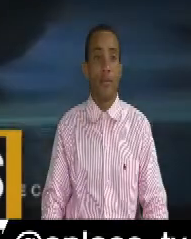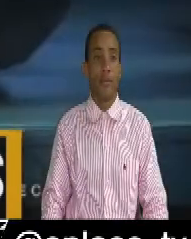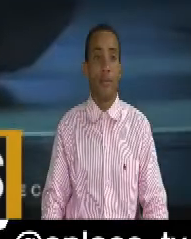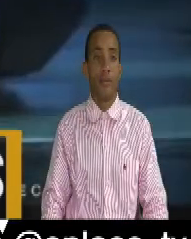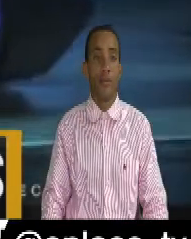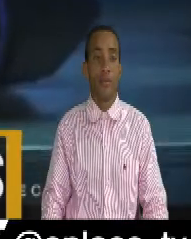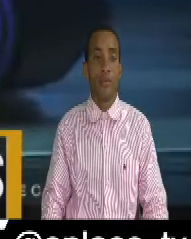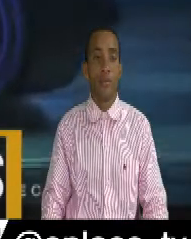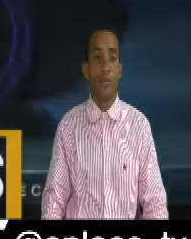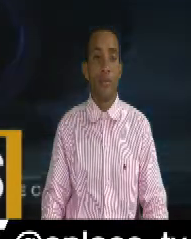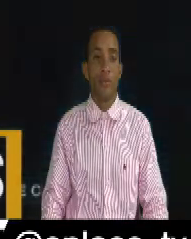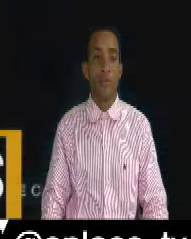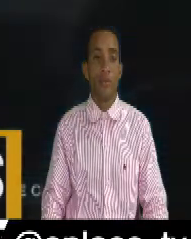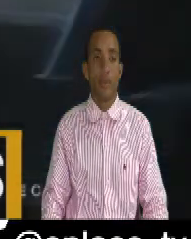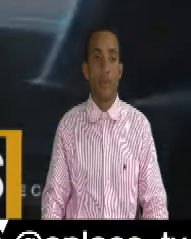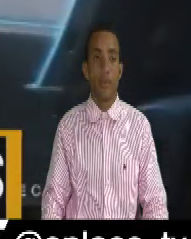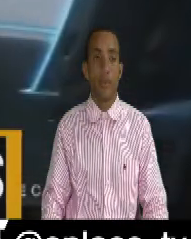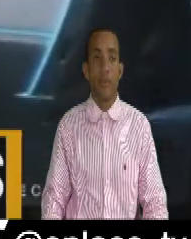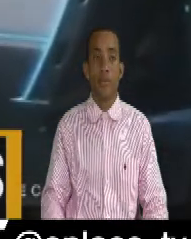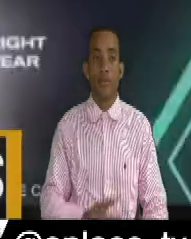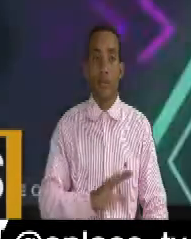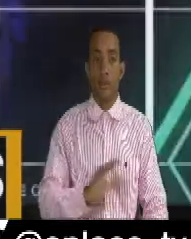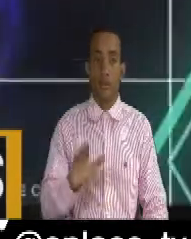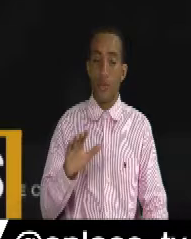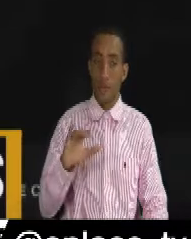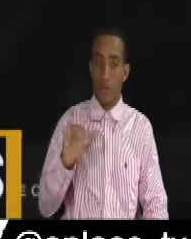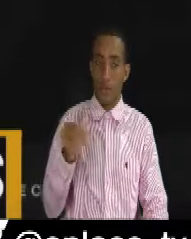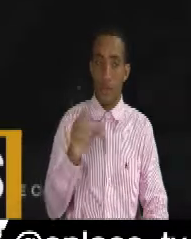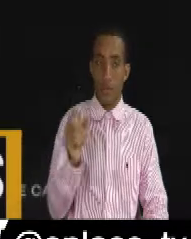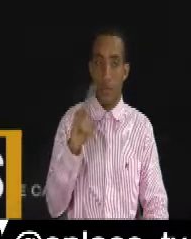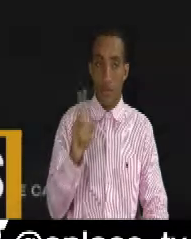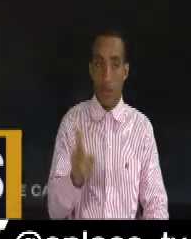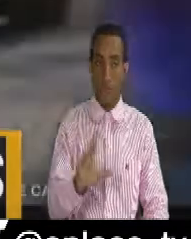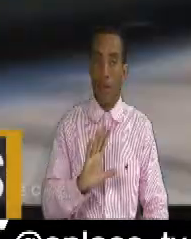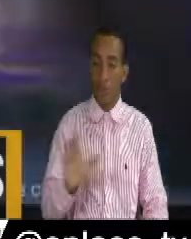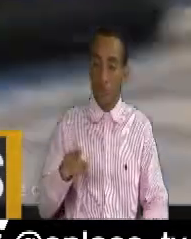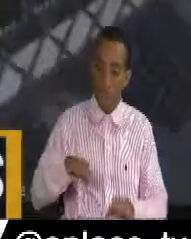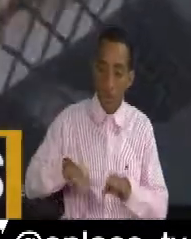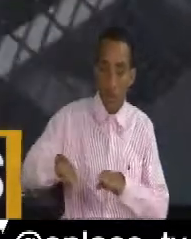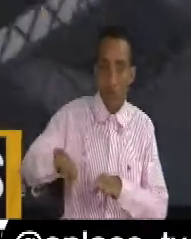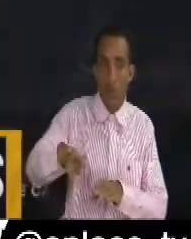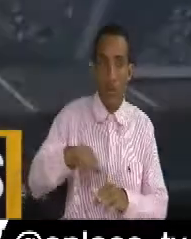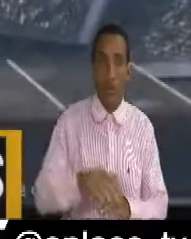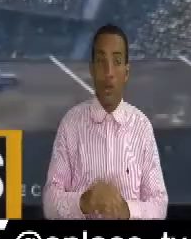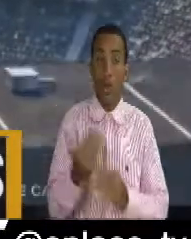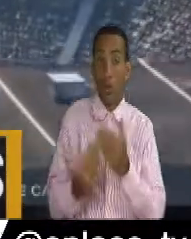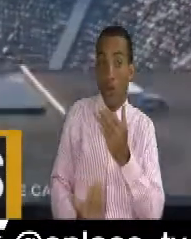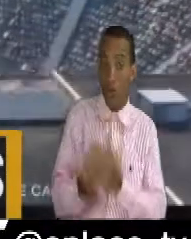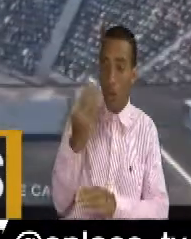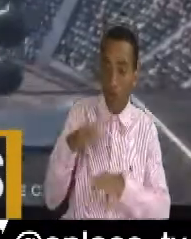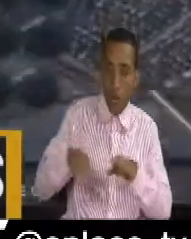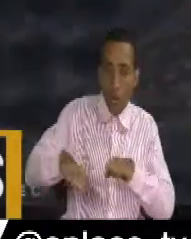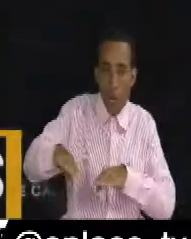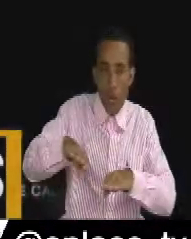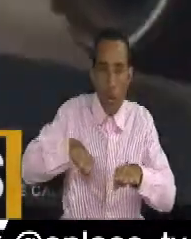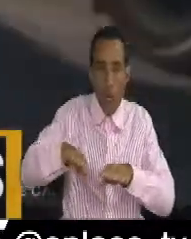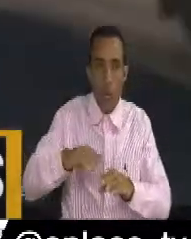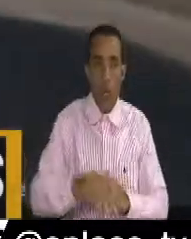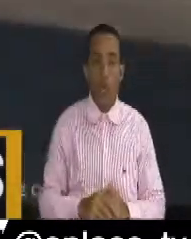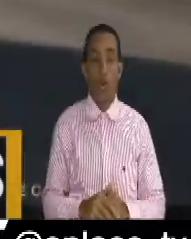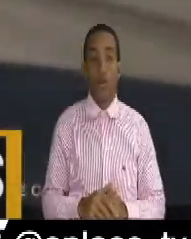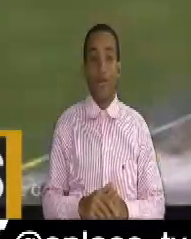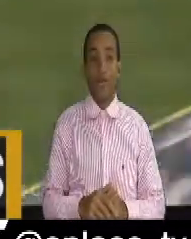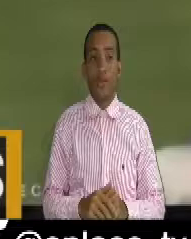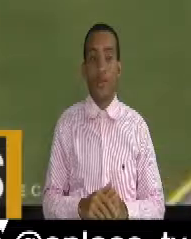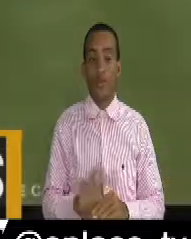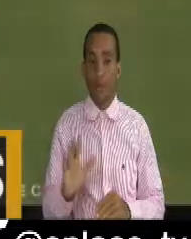Storm es parte de la siguiente generación de high-tech racers. El novato mundo sensación, Jackson Storm.